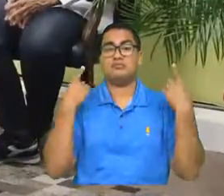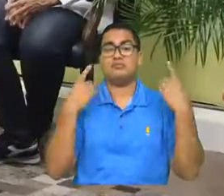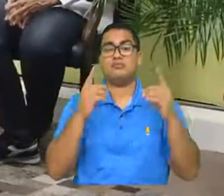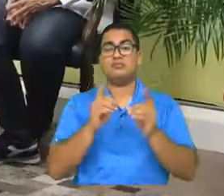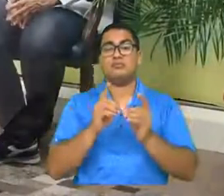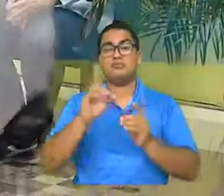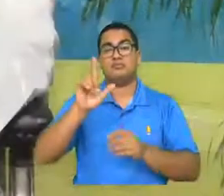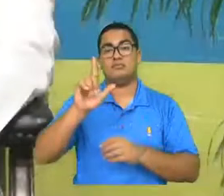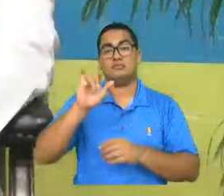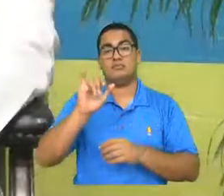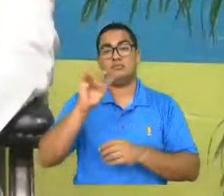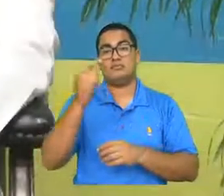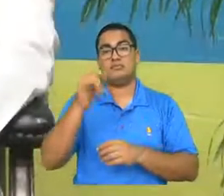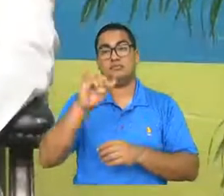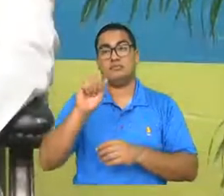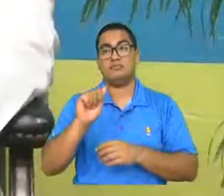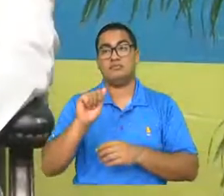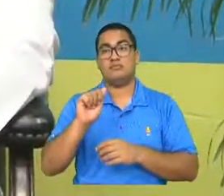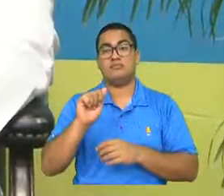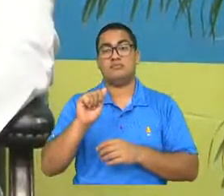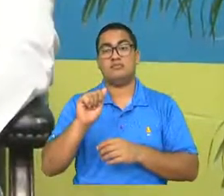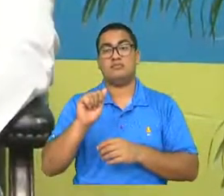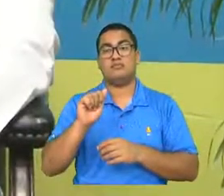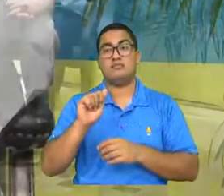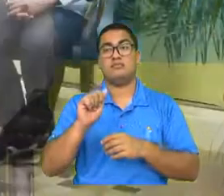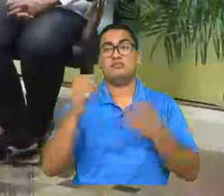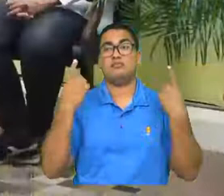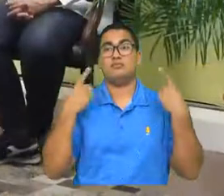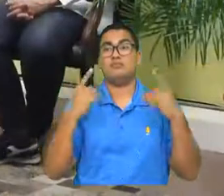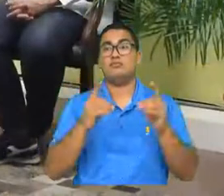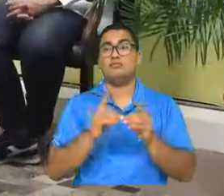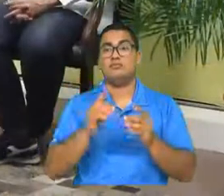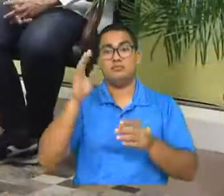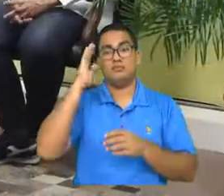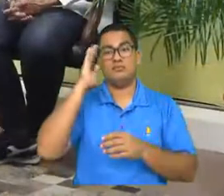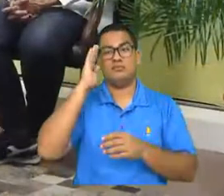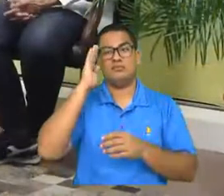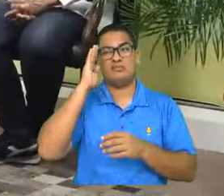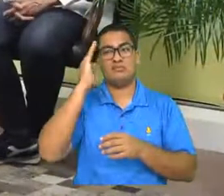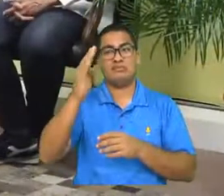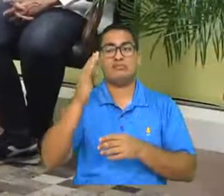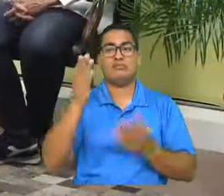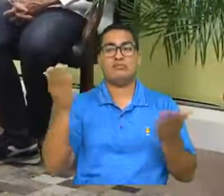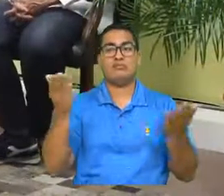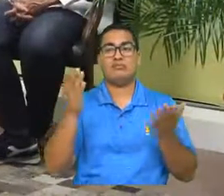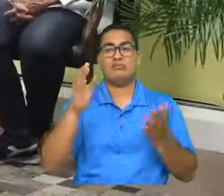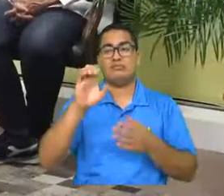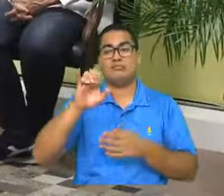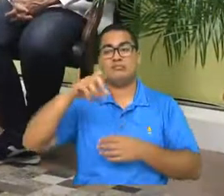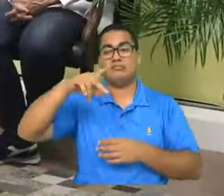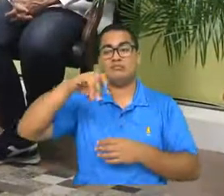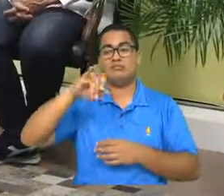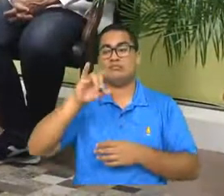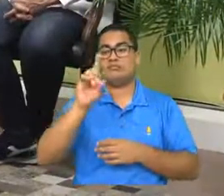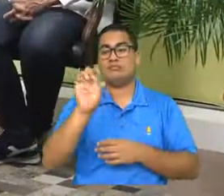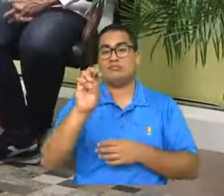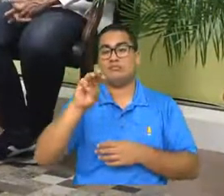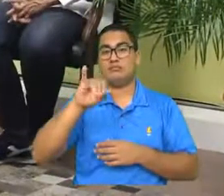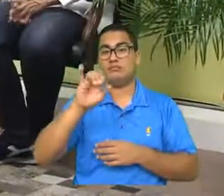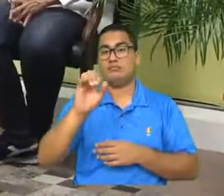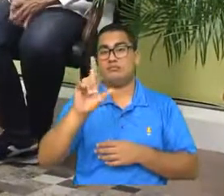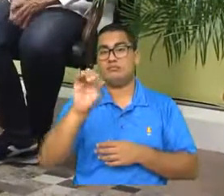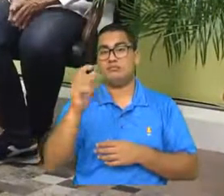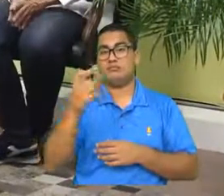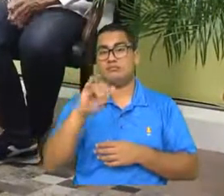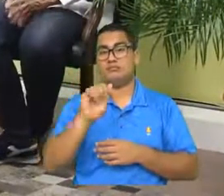de epidemióloga, jefa de epidemiología del SILAIS Managua. Bienvenida, doctora. Mucho gusto, un